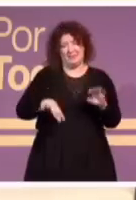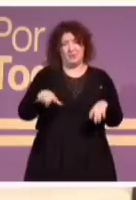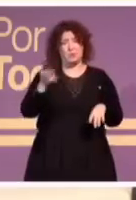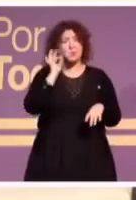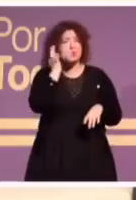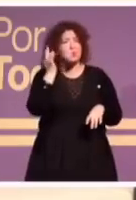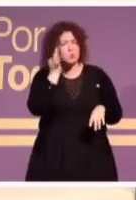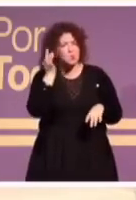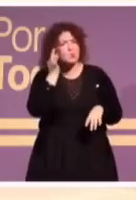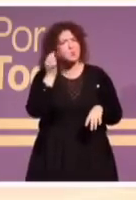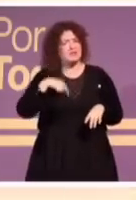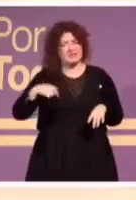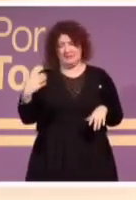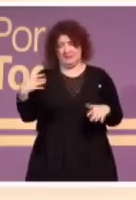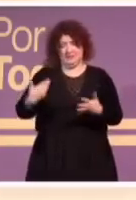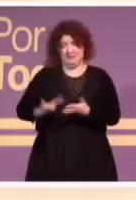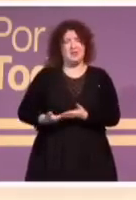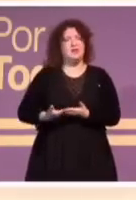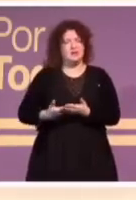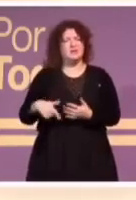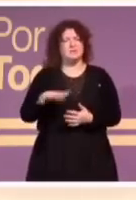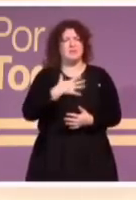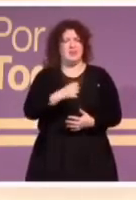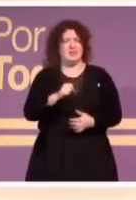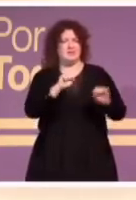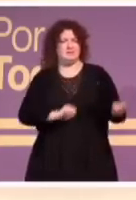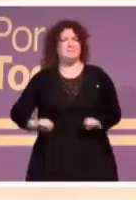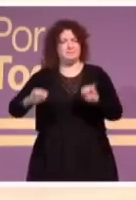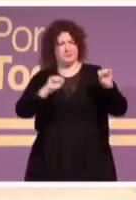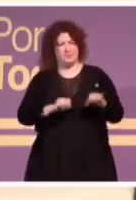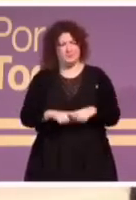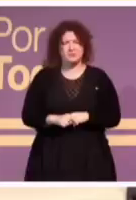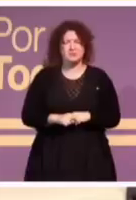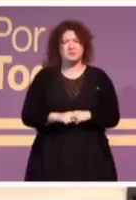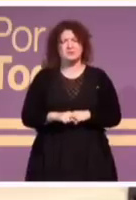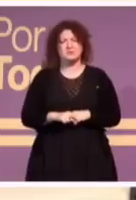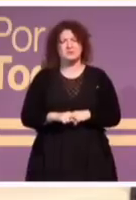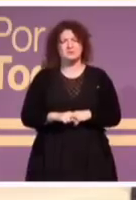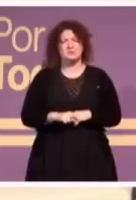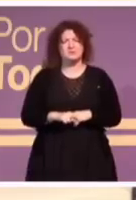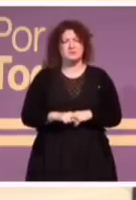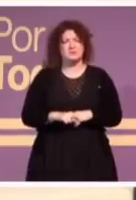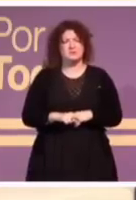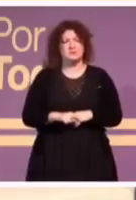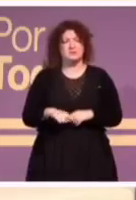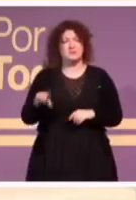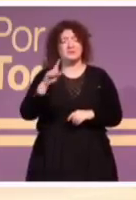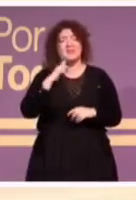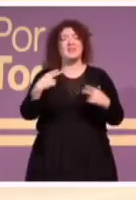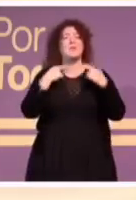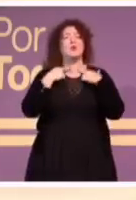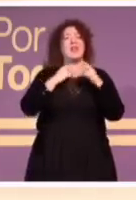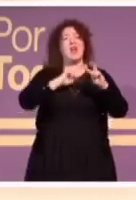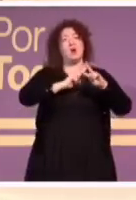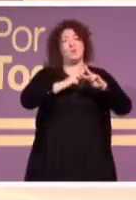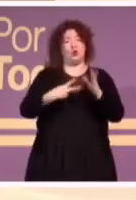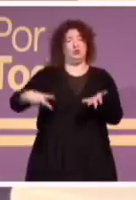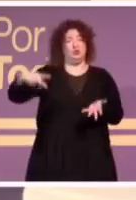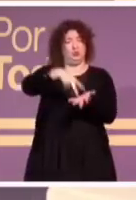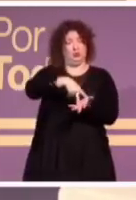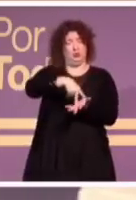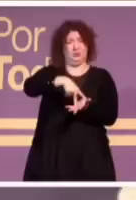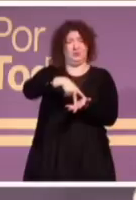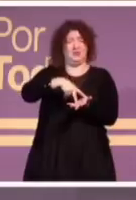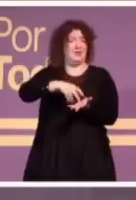puesto el cuerpo en estos días. Pero no solo a las que los han puesto desde que la diputada de Vox subió a